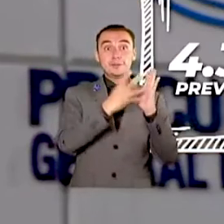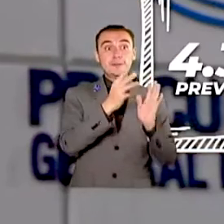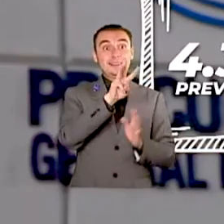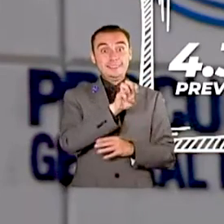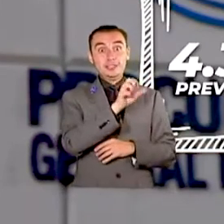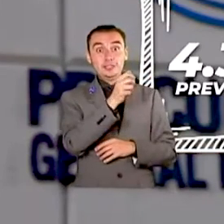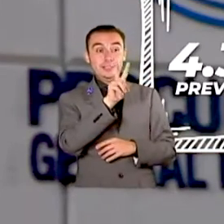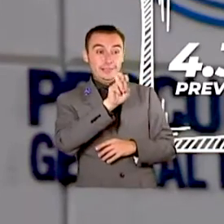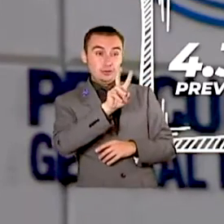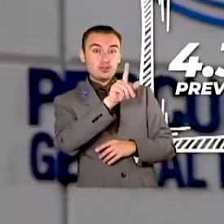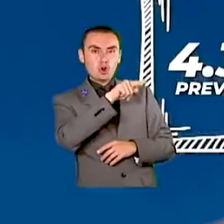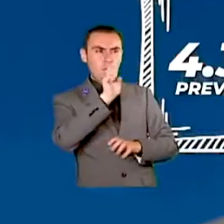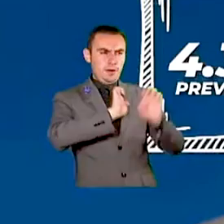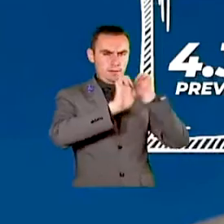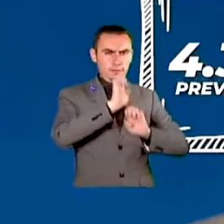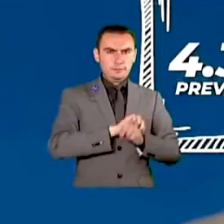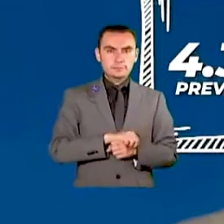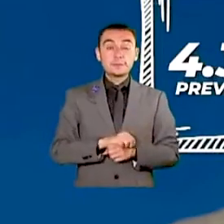4.358 preventivos,